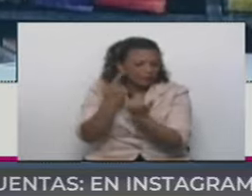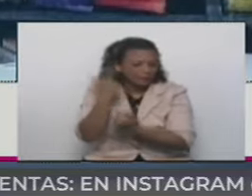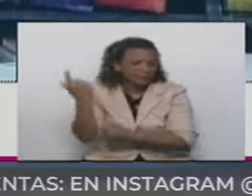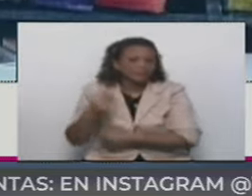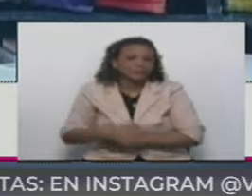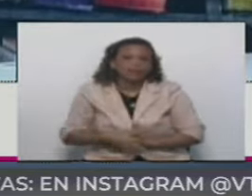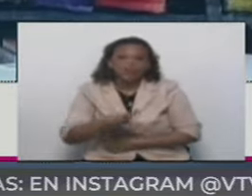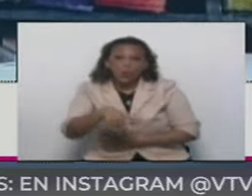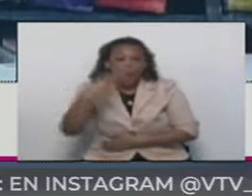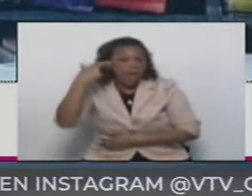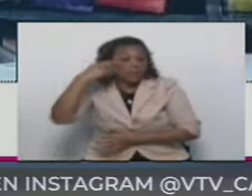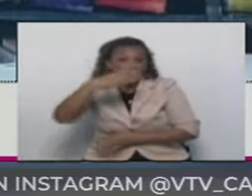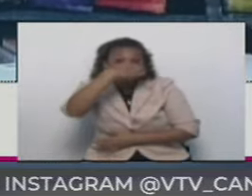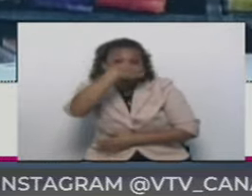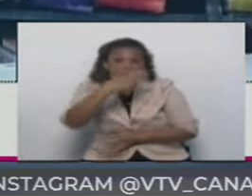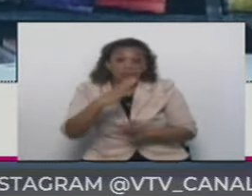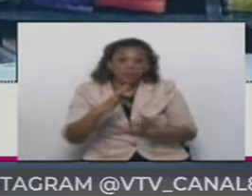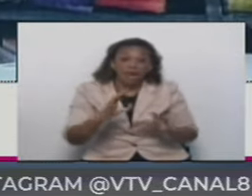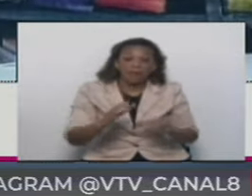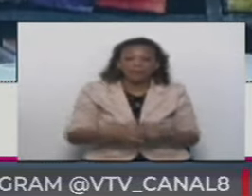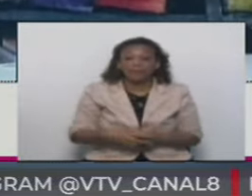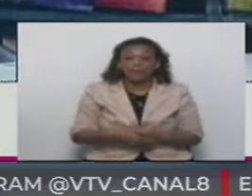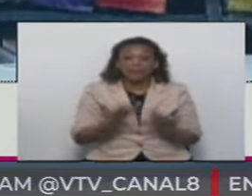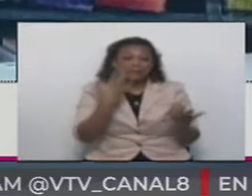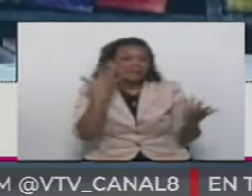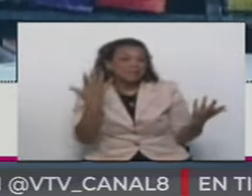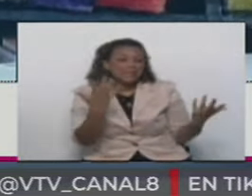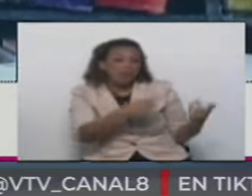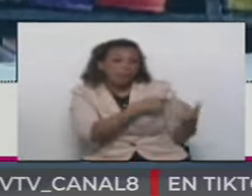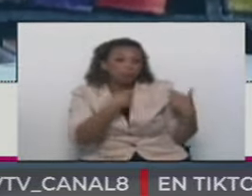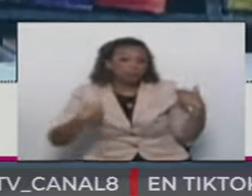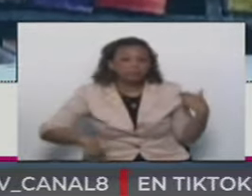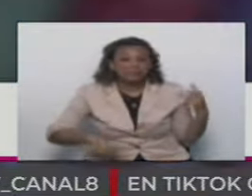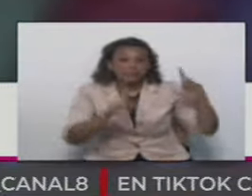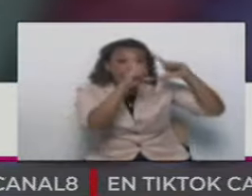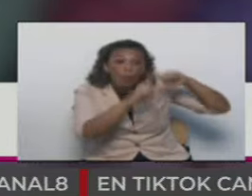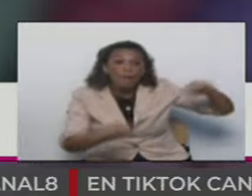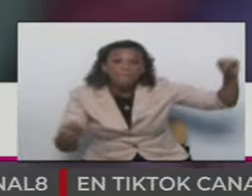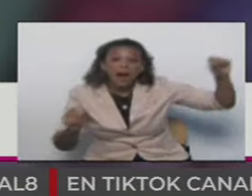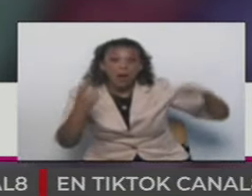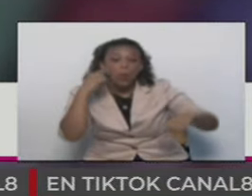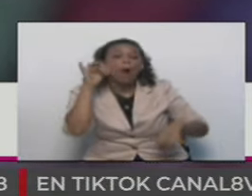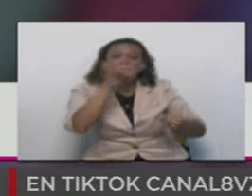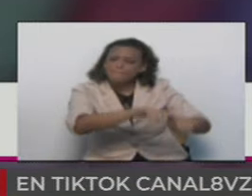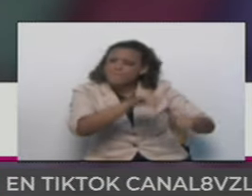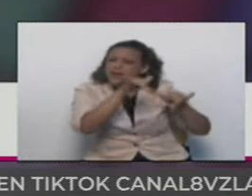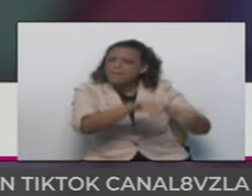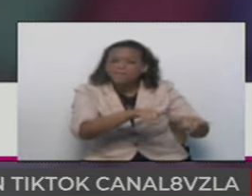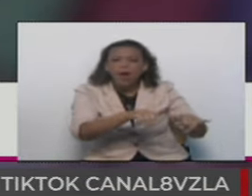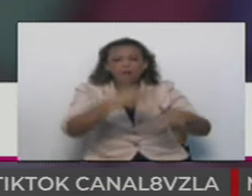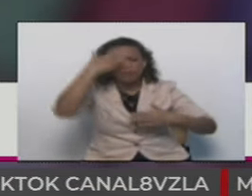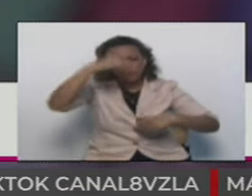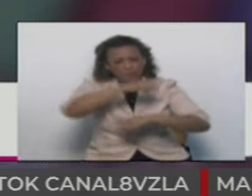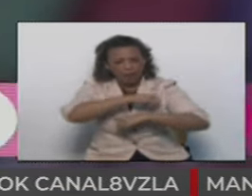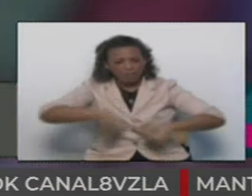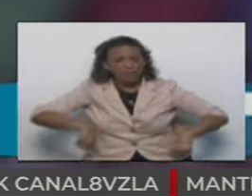Sobre el terrorismo occidental, de Hiroshima a la guerra de los drones. De esto estuve hablando con la Fuerza Armada Nacional